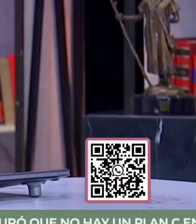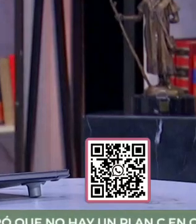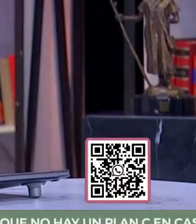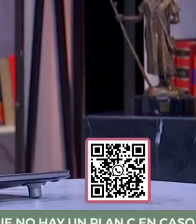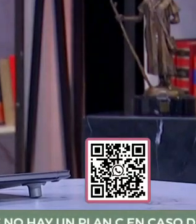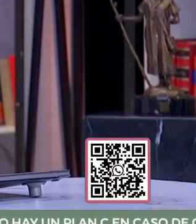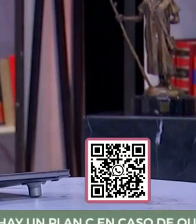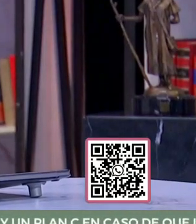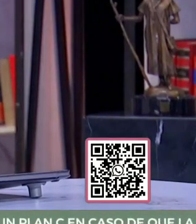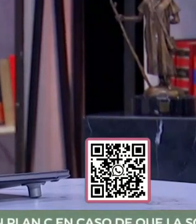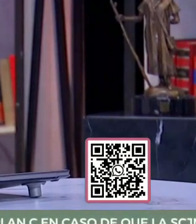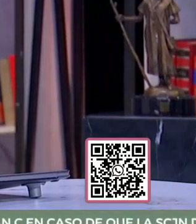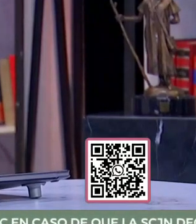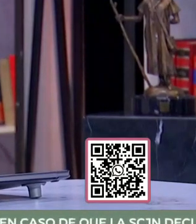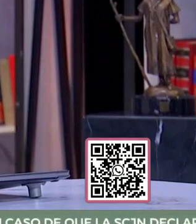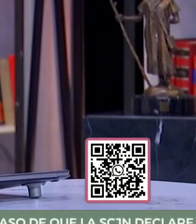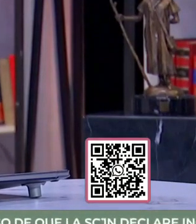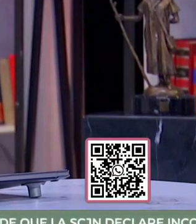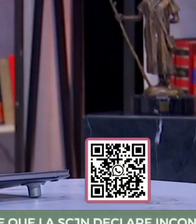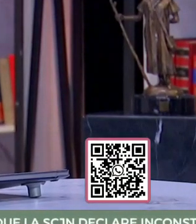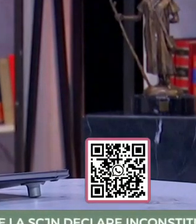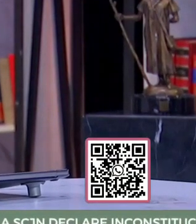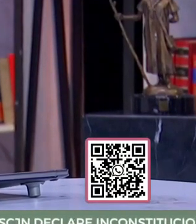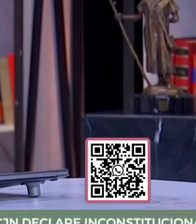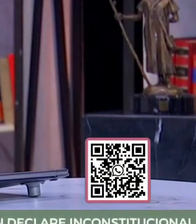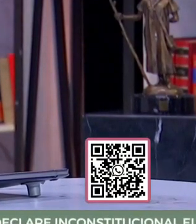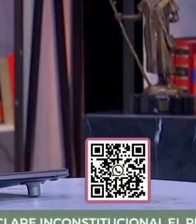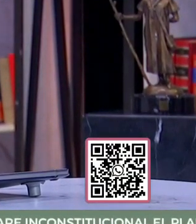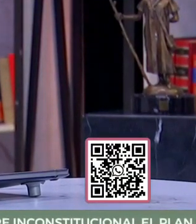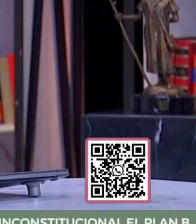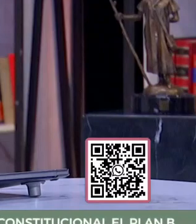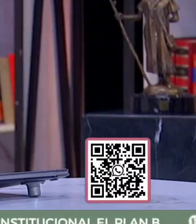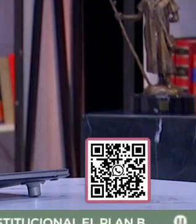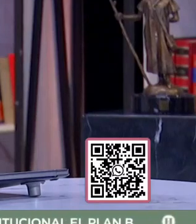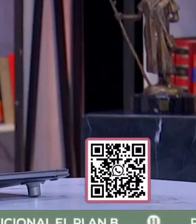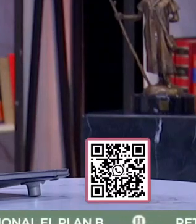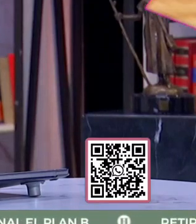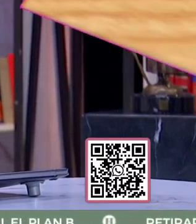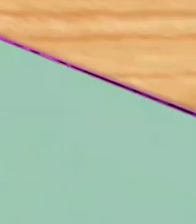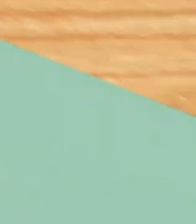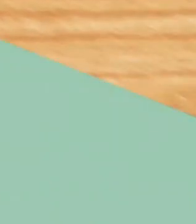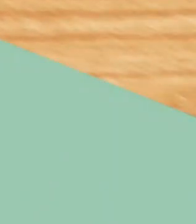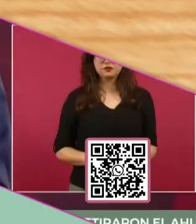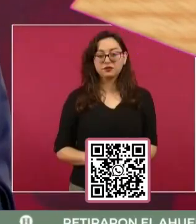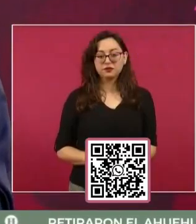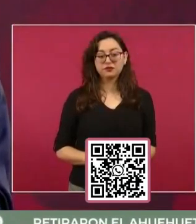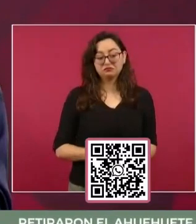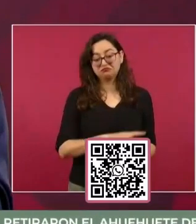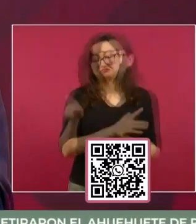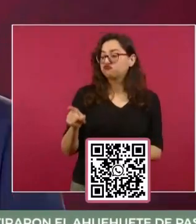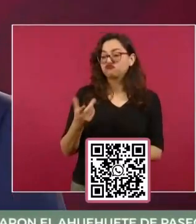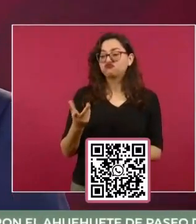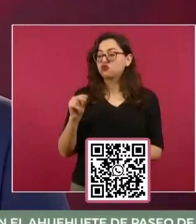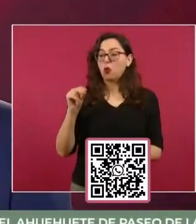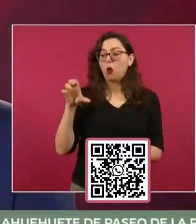Aseguró que los conservadores y sus voceros están desatados con ese asunto. Entonces ahora dicen que no es